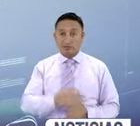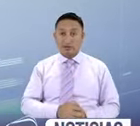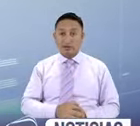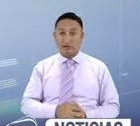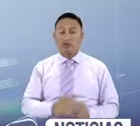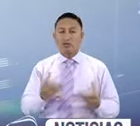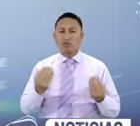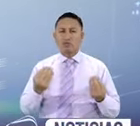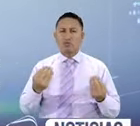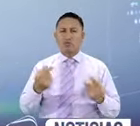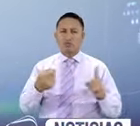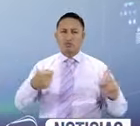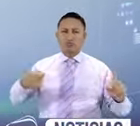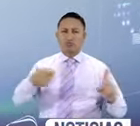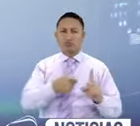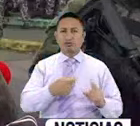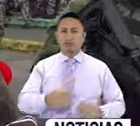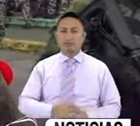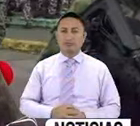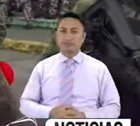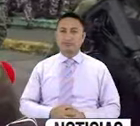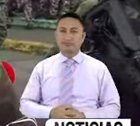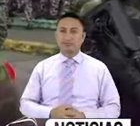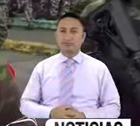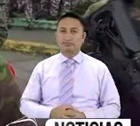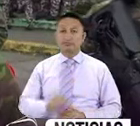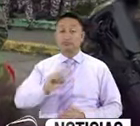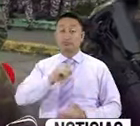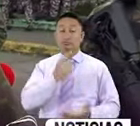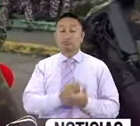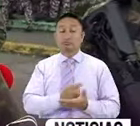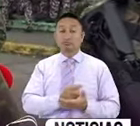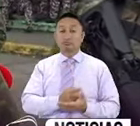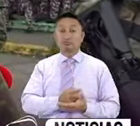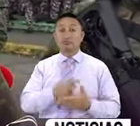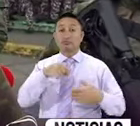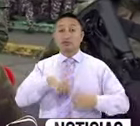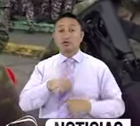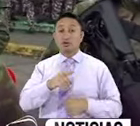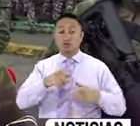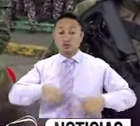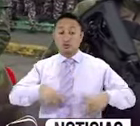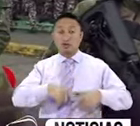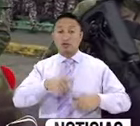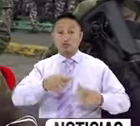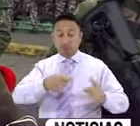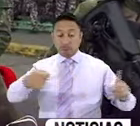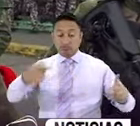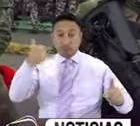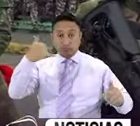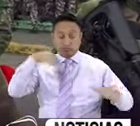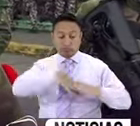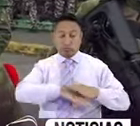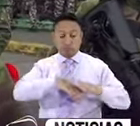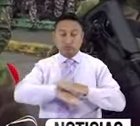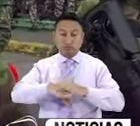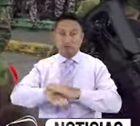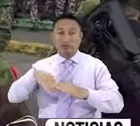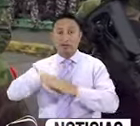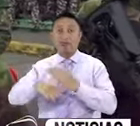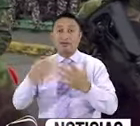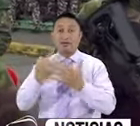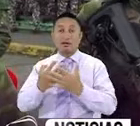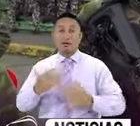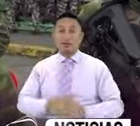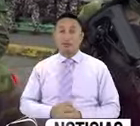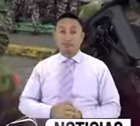tenían ocultas. Y en efecto se han encontrado caletas guardando armas blancas y celulares al interior de los pabellones, así como en los